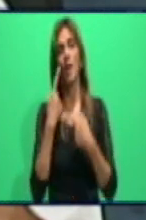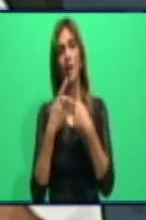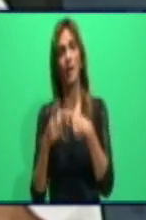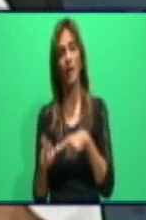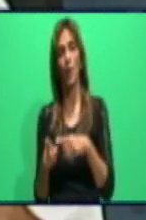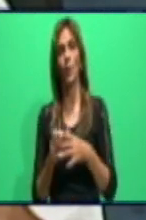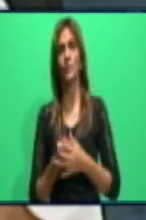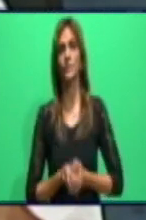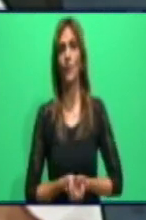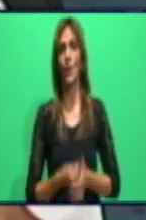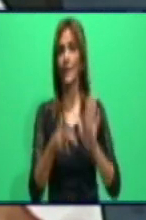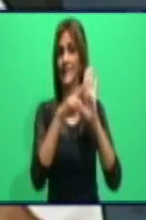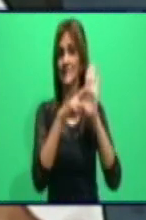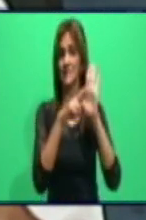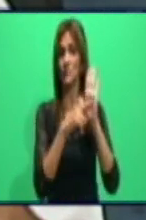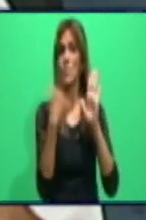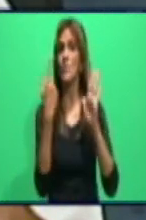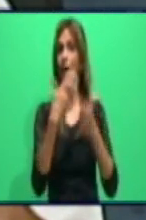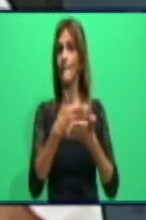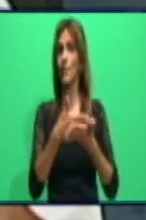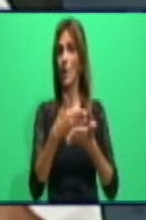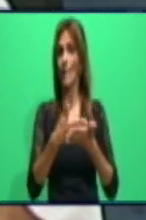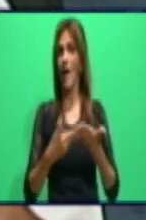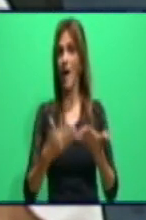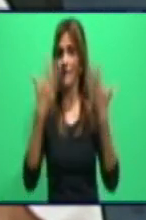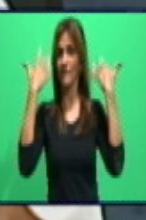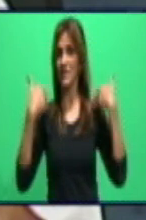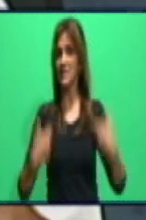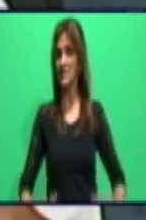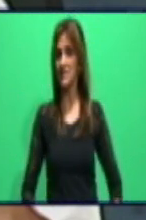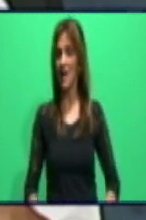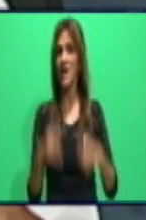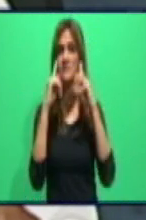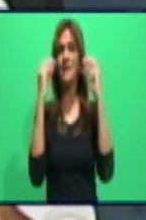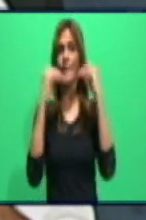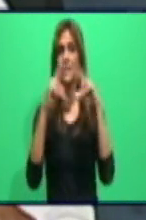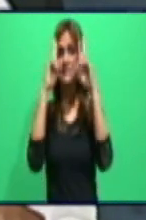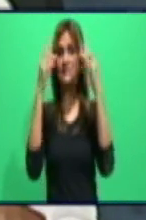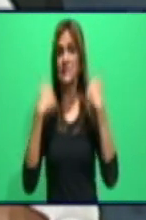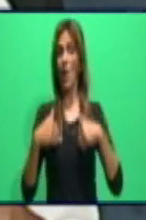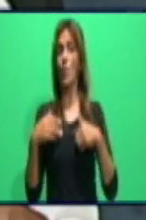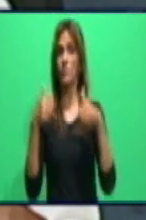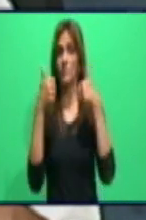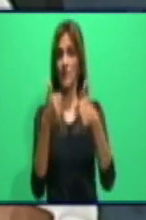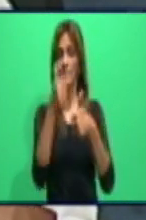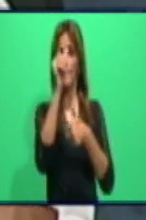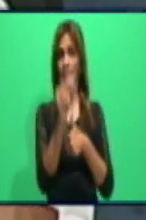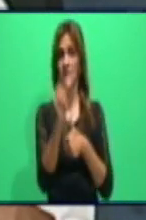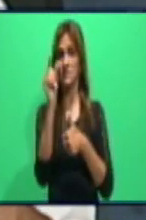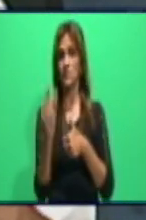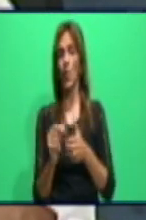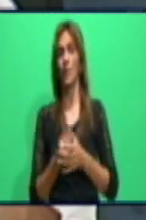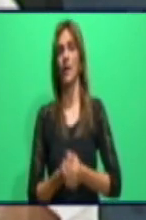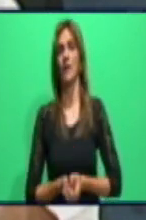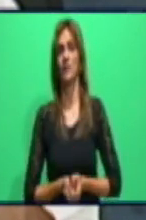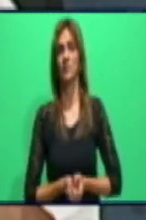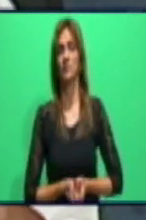un examen físico sin alteraciones significativas que nos permita conocer que el paciente realmente